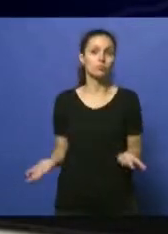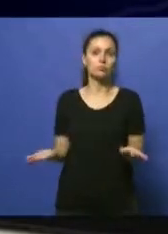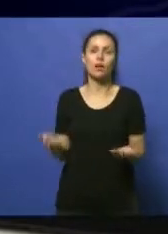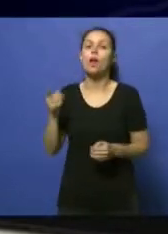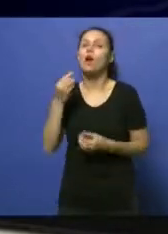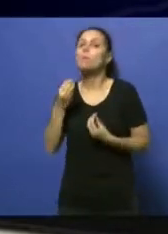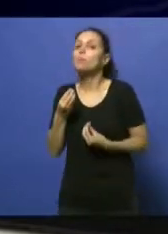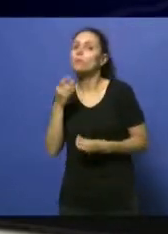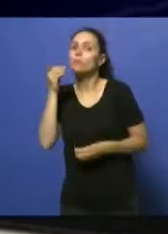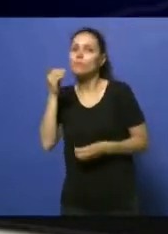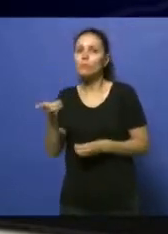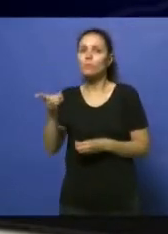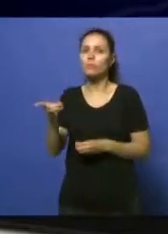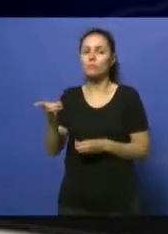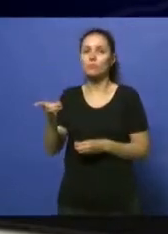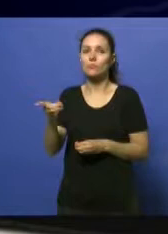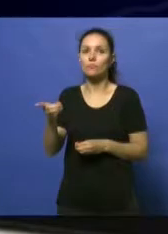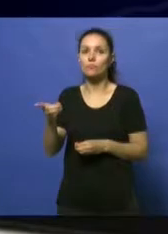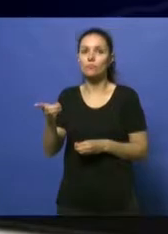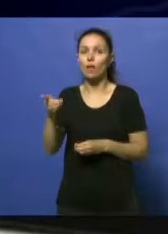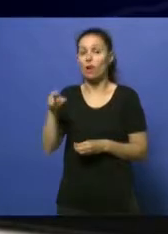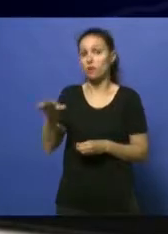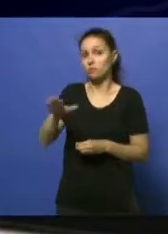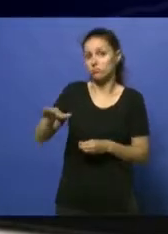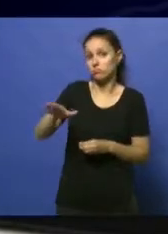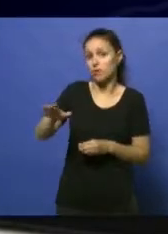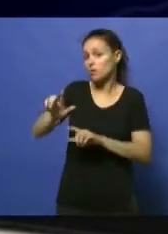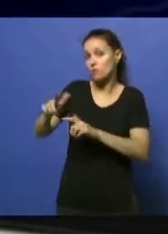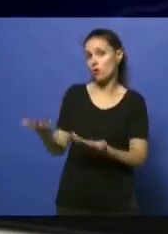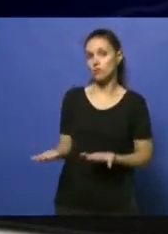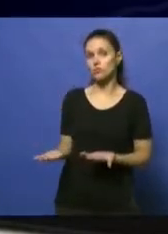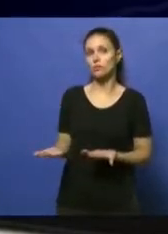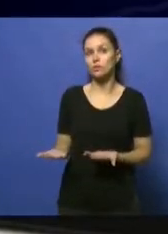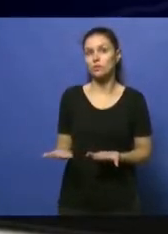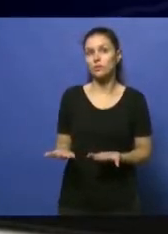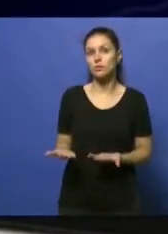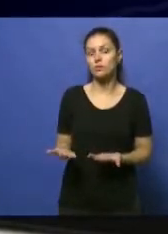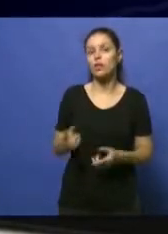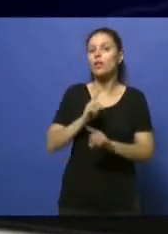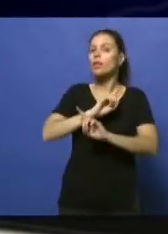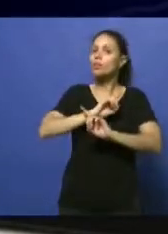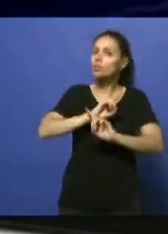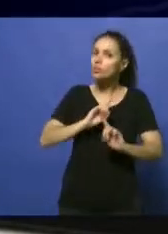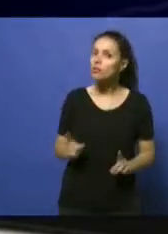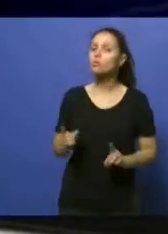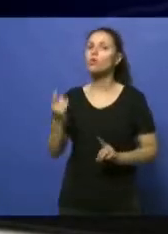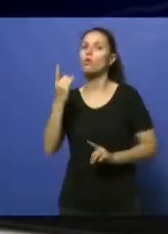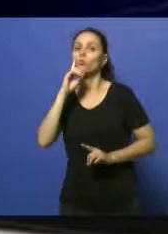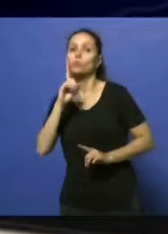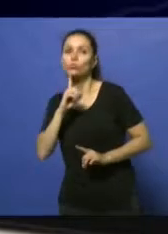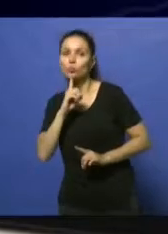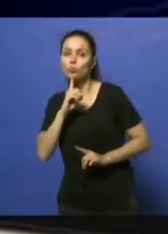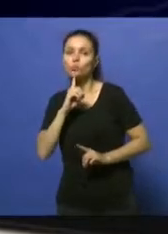hospital, no cuenta con este espacio. Tampoco cuenta con el espacio para especializado en terapia intensiva para